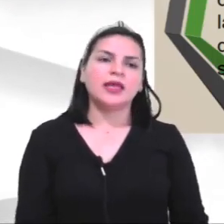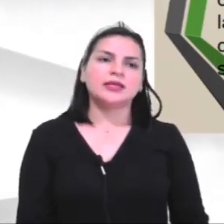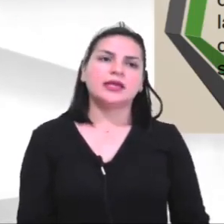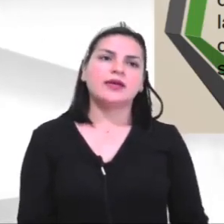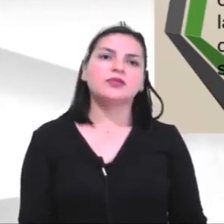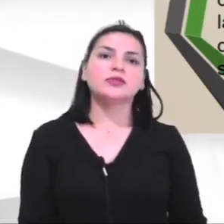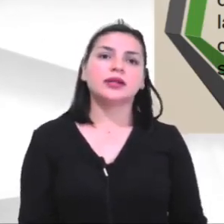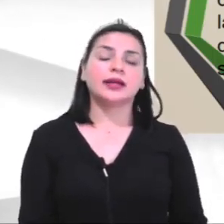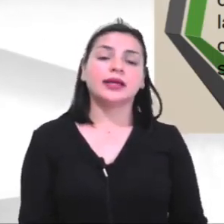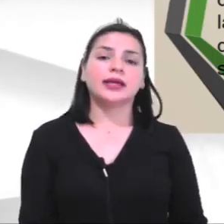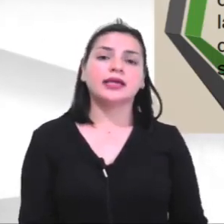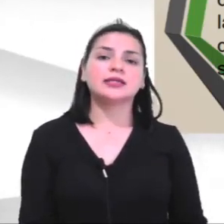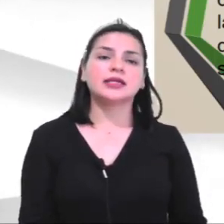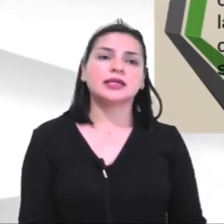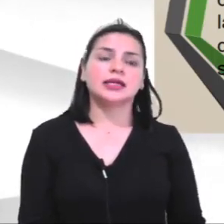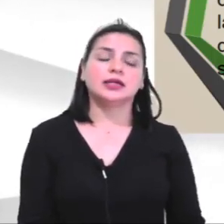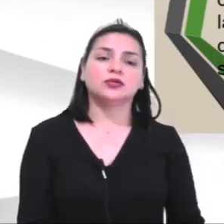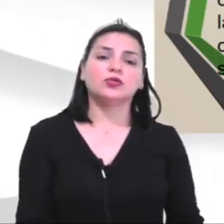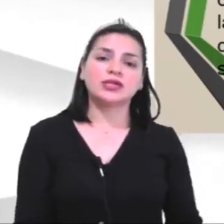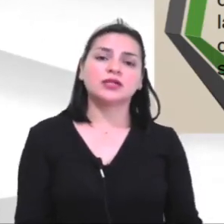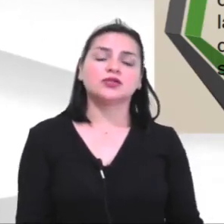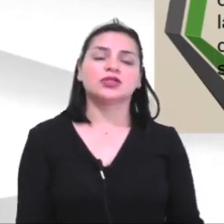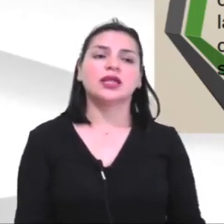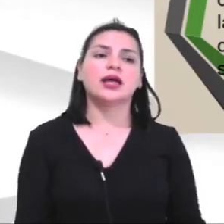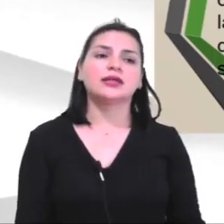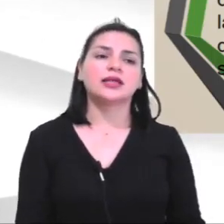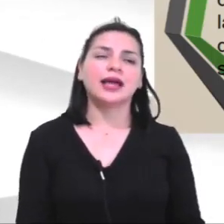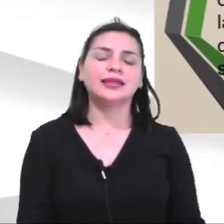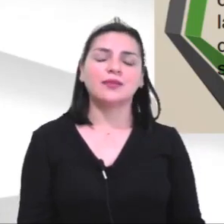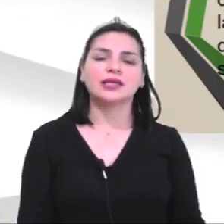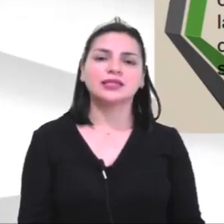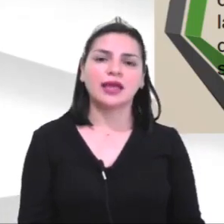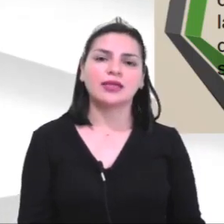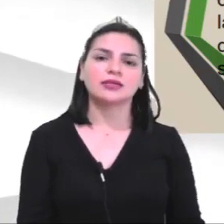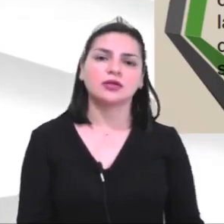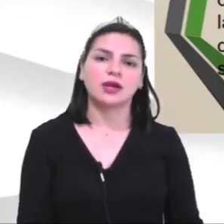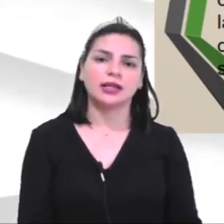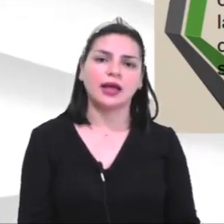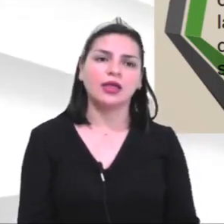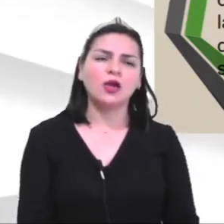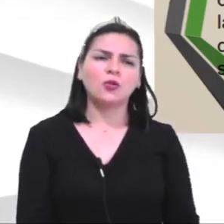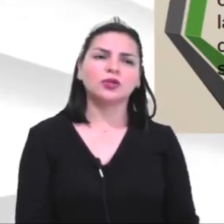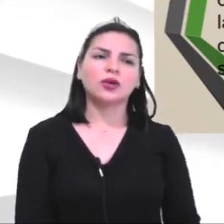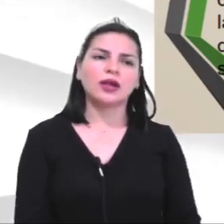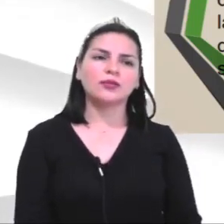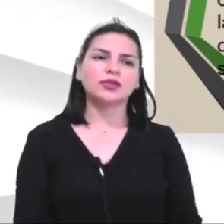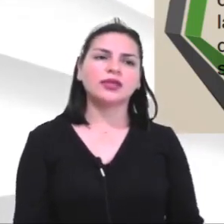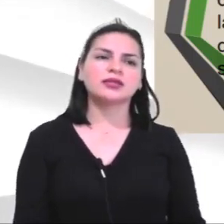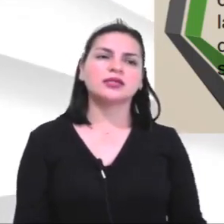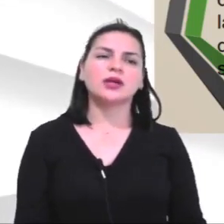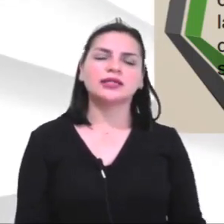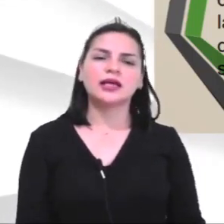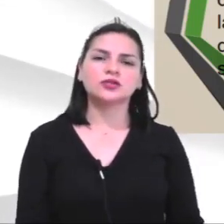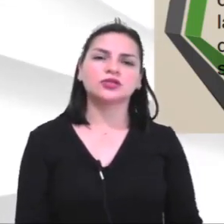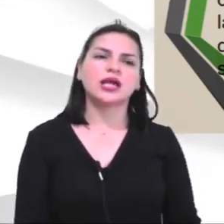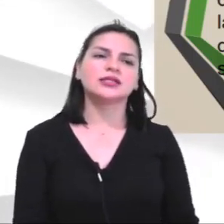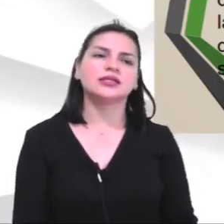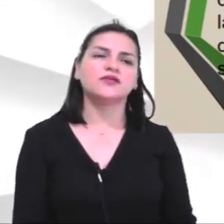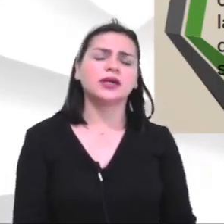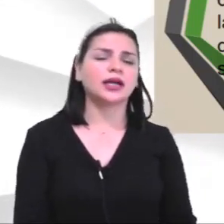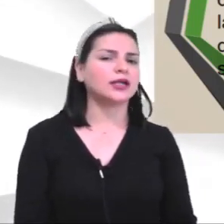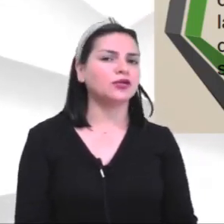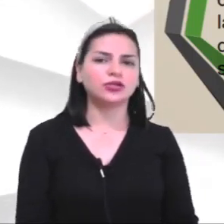culturales. Sabemos, ¿verdad?, que en nuestras sociedades hay demasiada desigualdad. Cuando hablamos de desigualdad